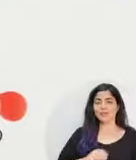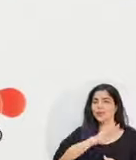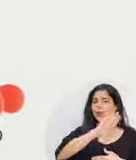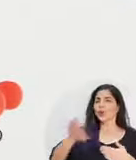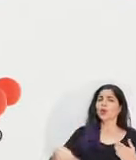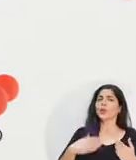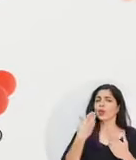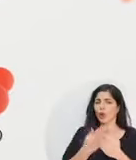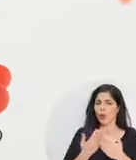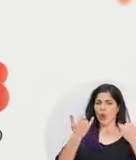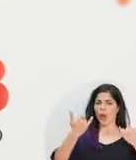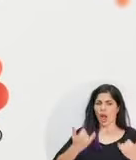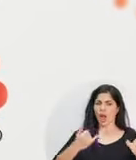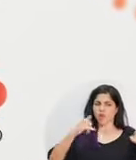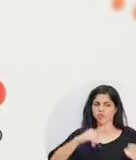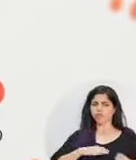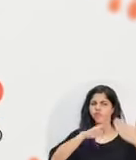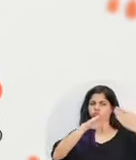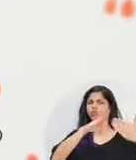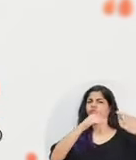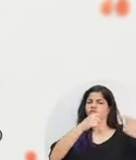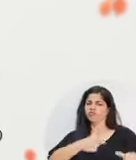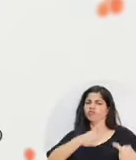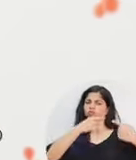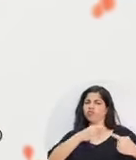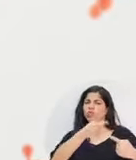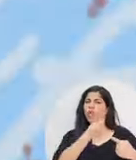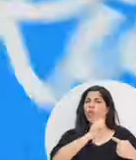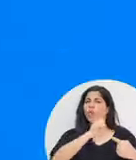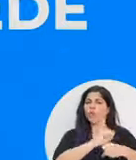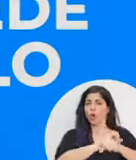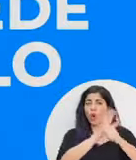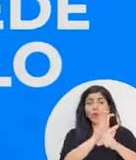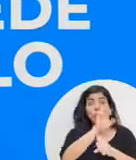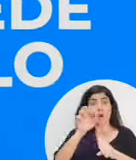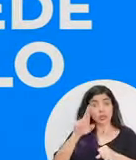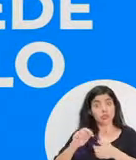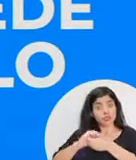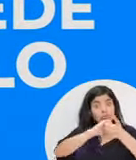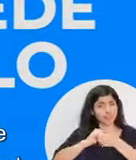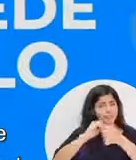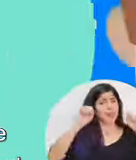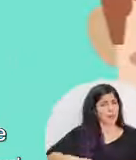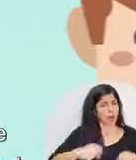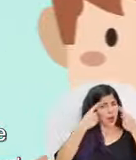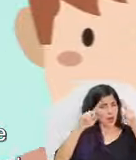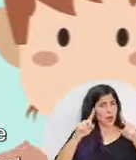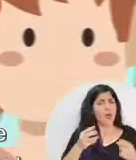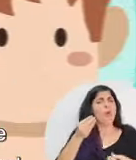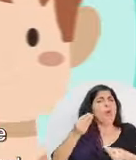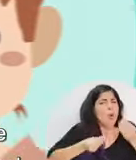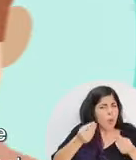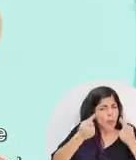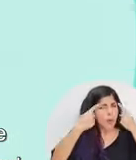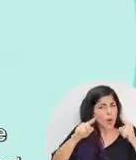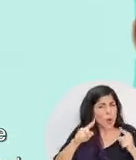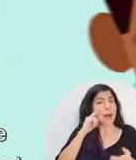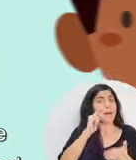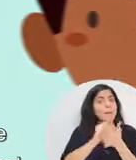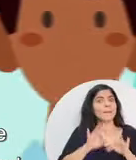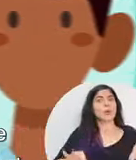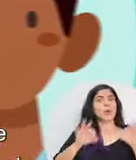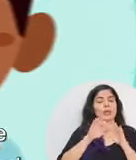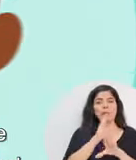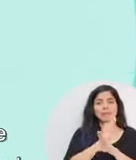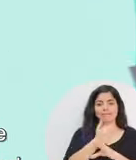Todos y todas estamos enfrentando una lucha contra el COVID-19. Costa Rica Unida puede lograrlo, y para lograrlo es también importante cuidar